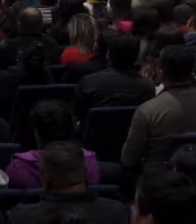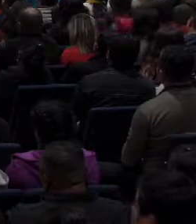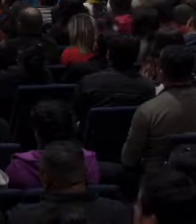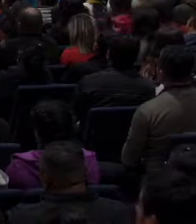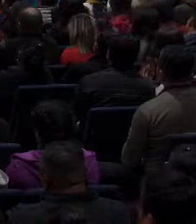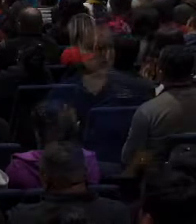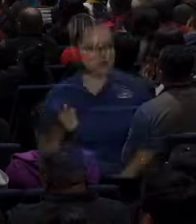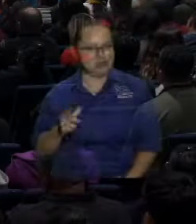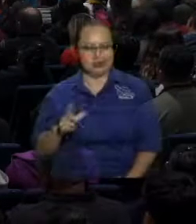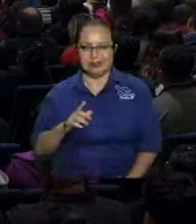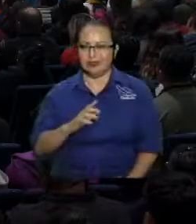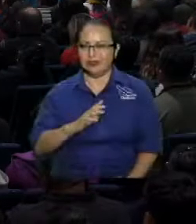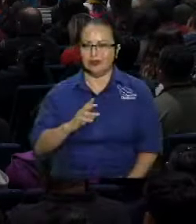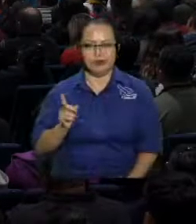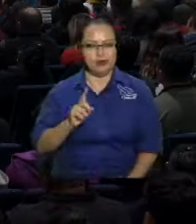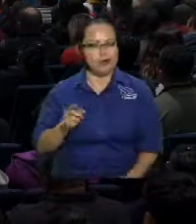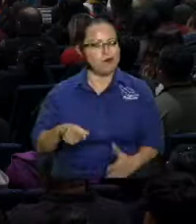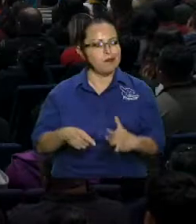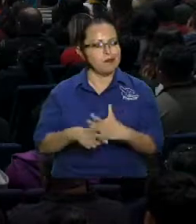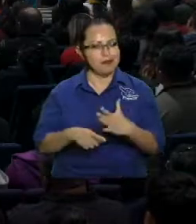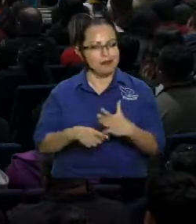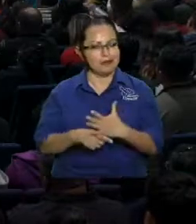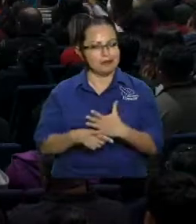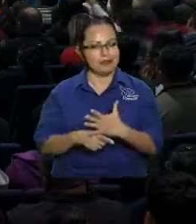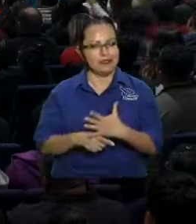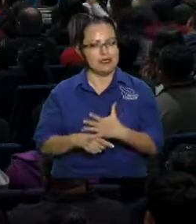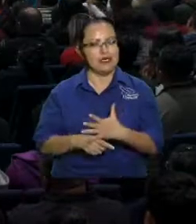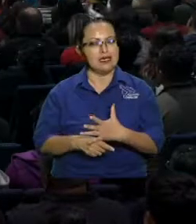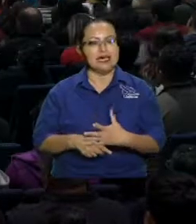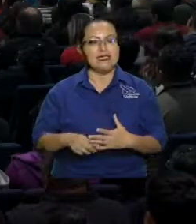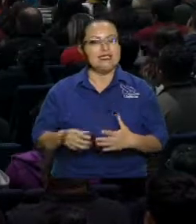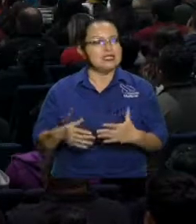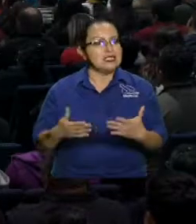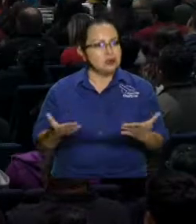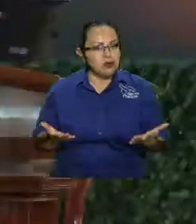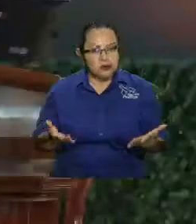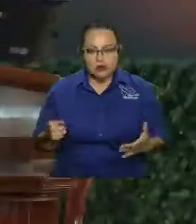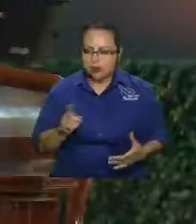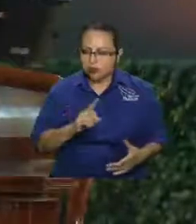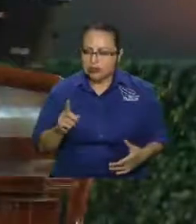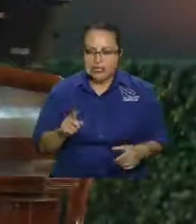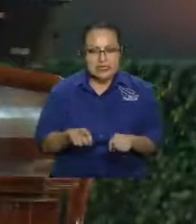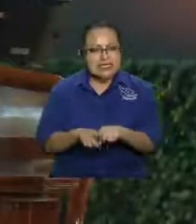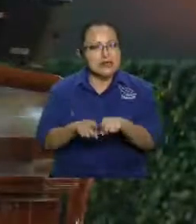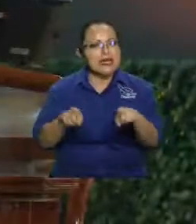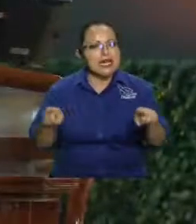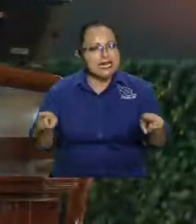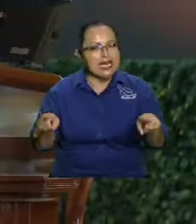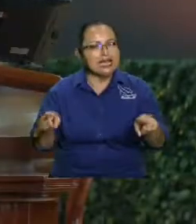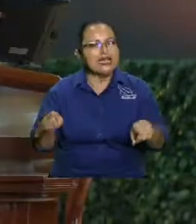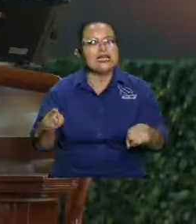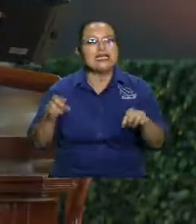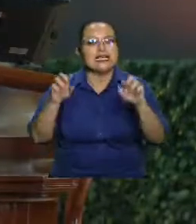yo tuviera dinero no tendría problemas en la casa. No, eso es mentira. Porque si no, no se divorciarían los ricos.